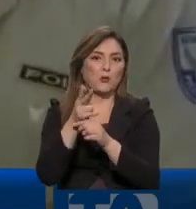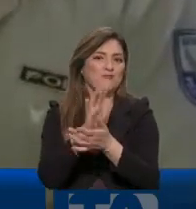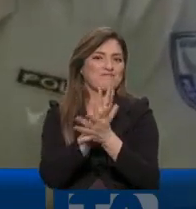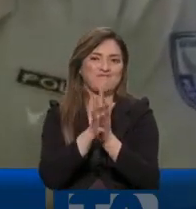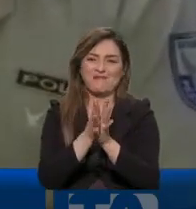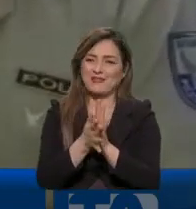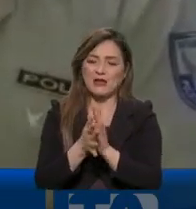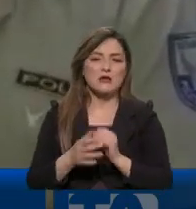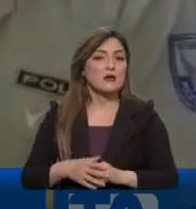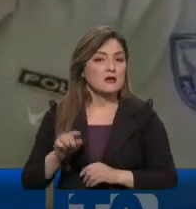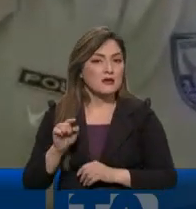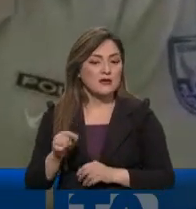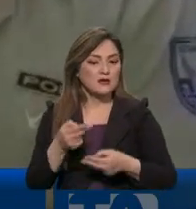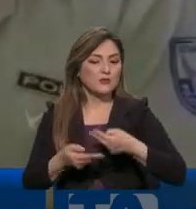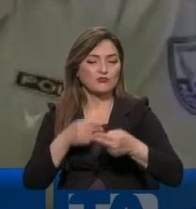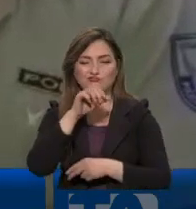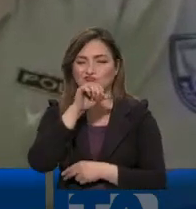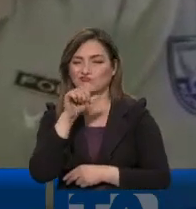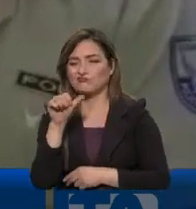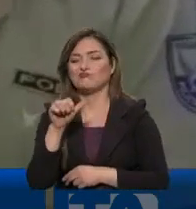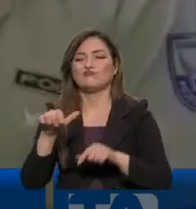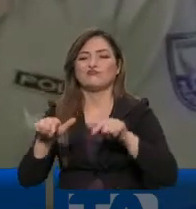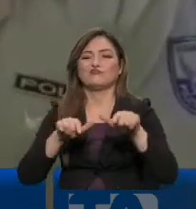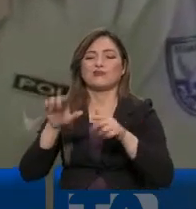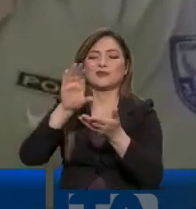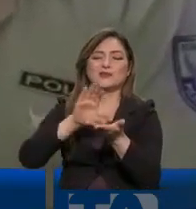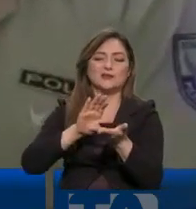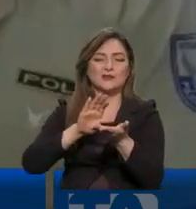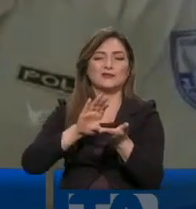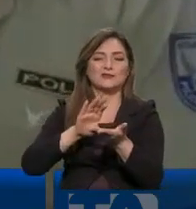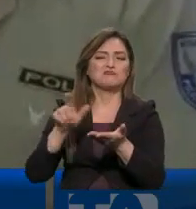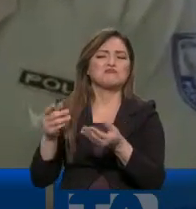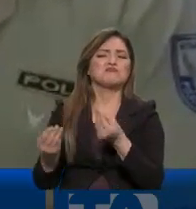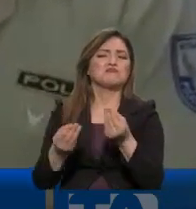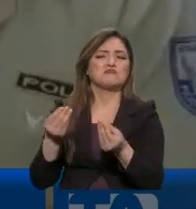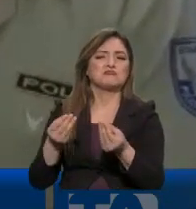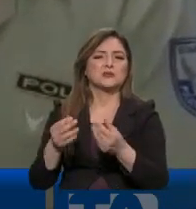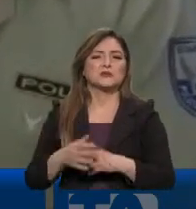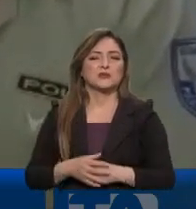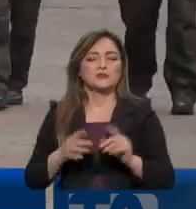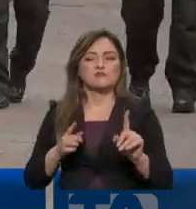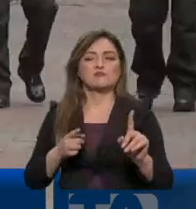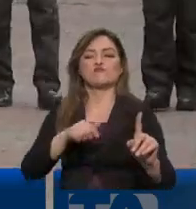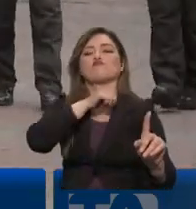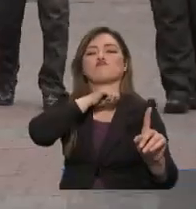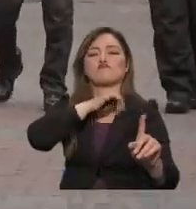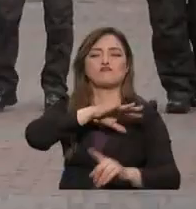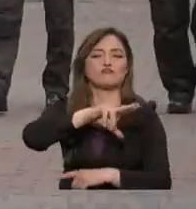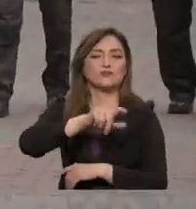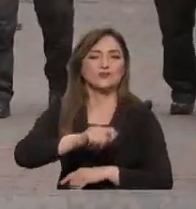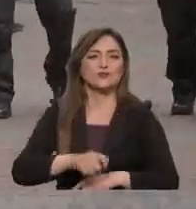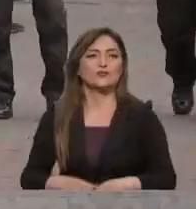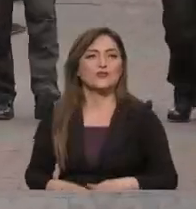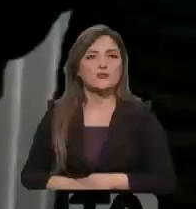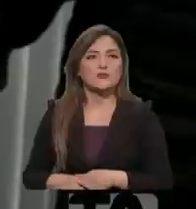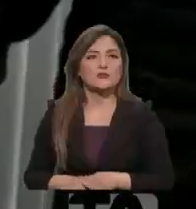de expender sustancias estupefacientes por el sector centro, se dedicaban también al asalto y robo de las personas. En Ambato, con imágenes